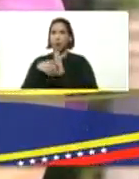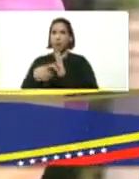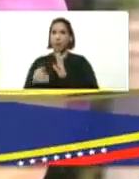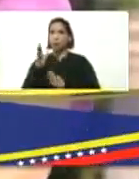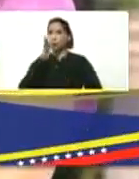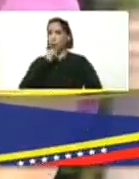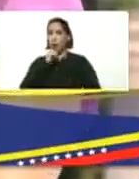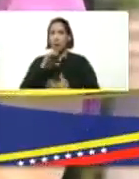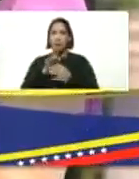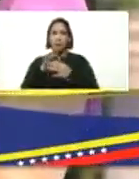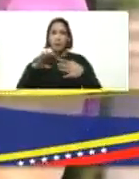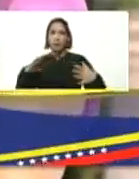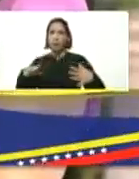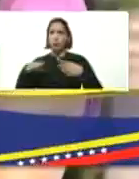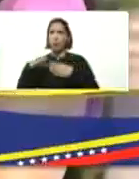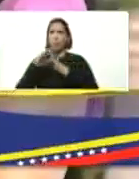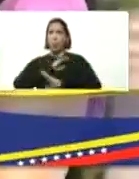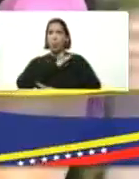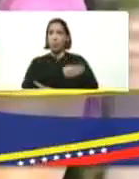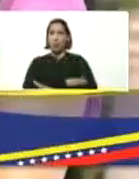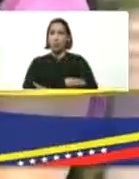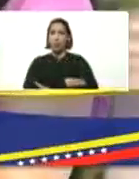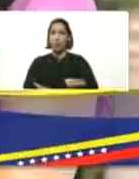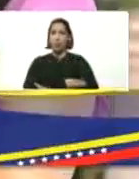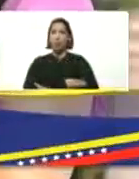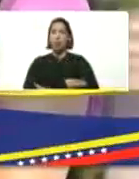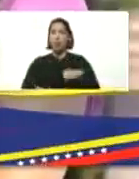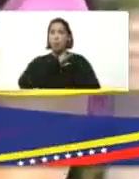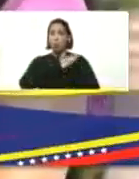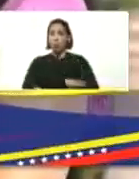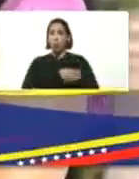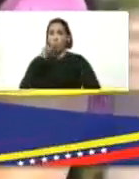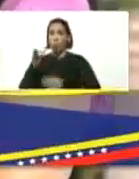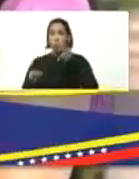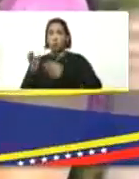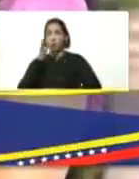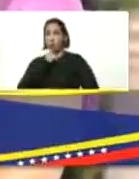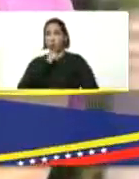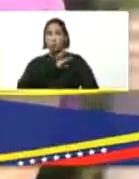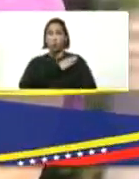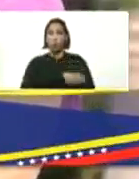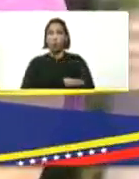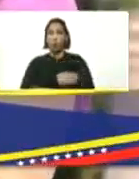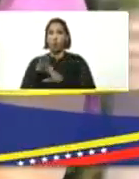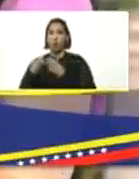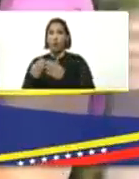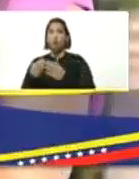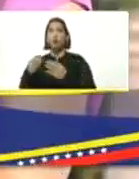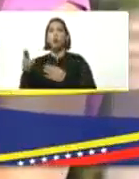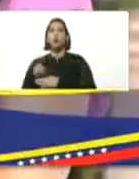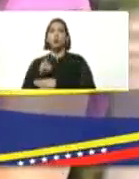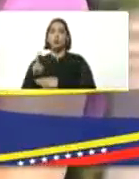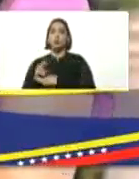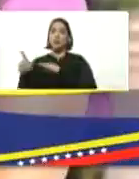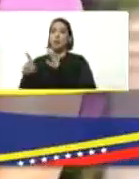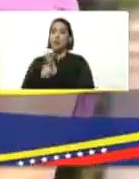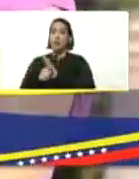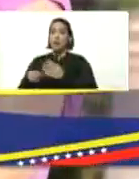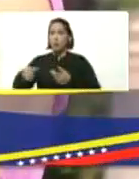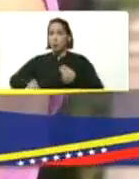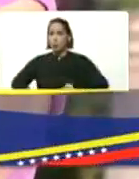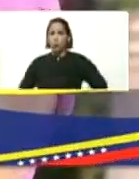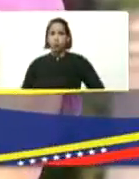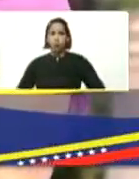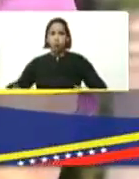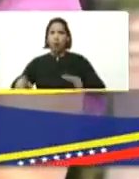existe la separación de poderes y que el Poder Judicial no deja de ser un poder de clase más que utiliza una ley que en el capitalismo es una ley